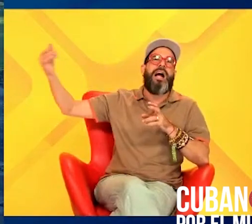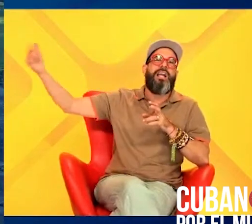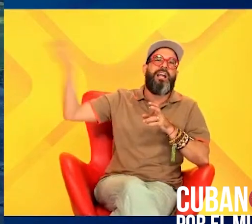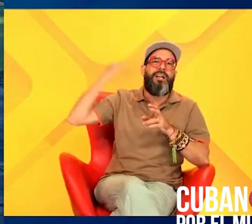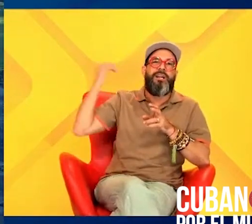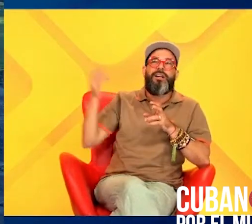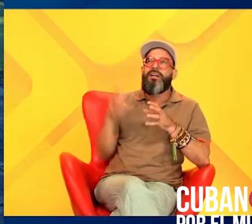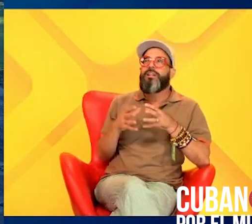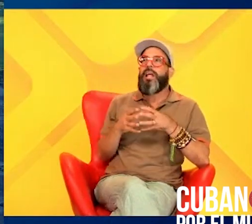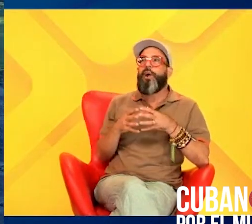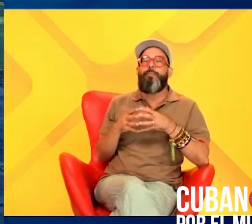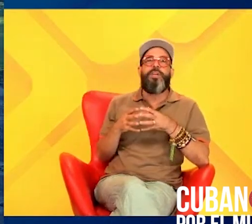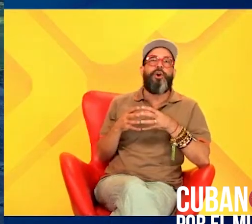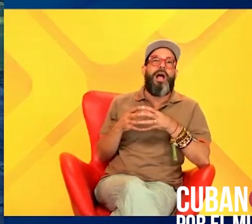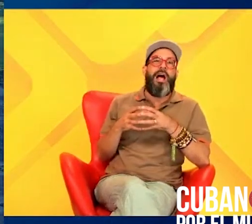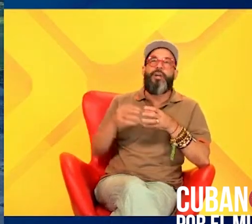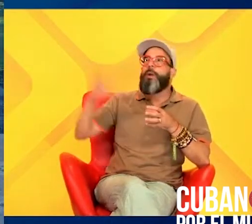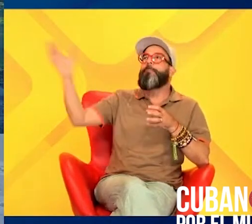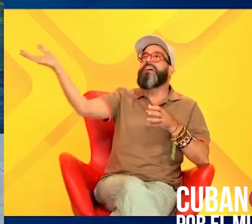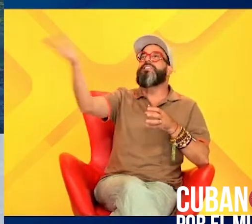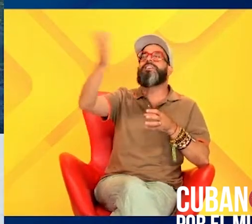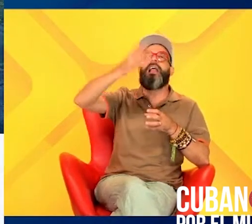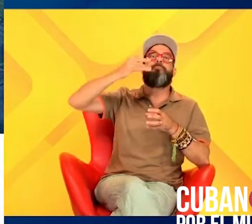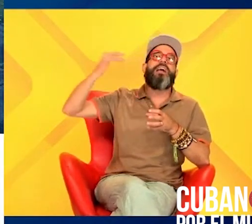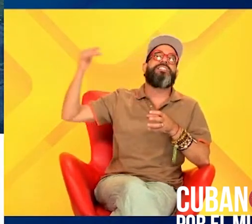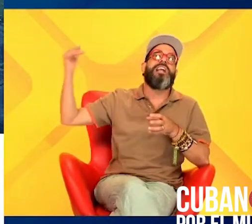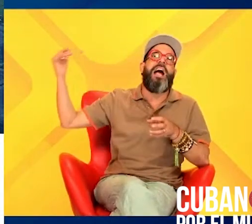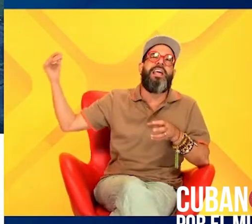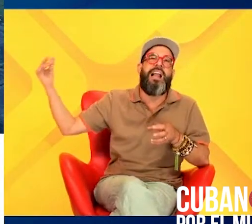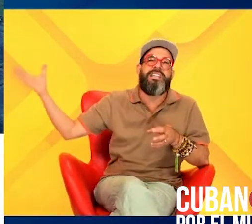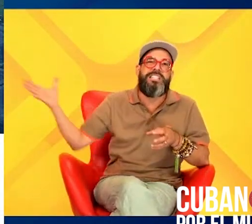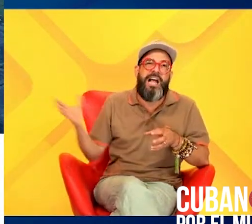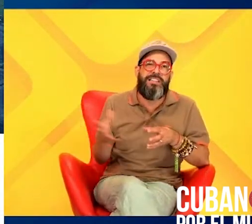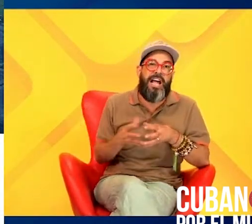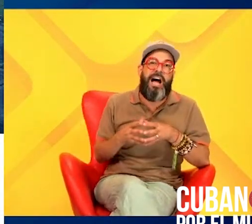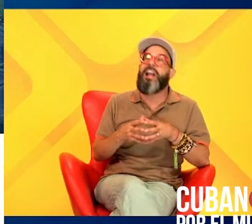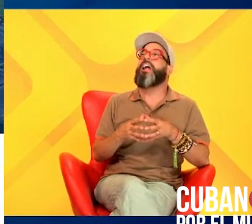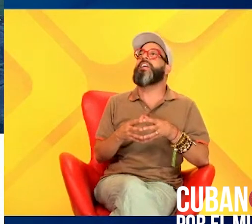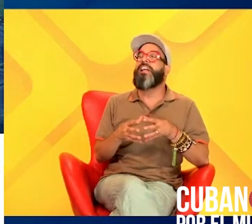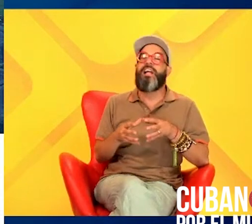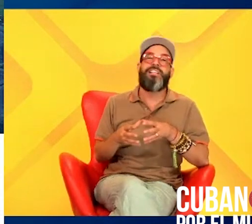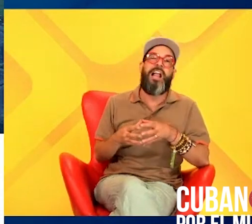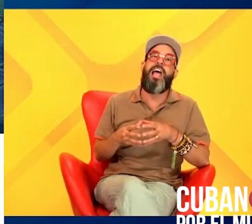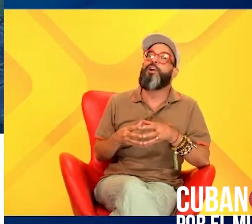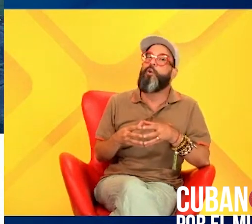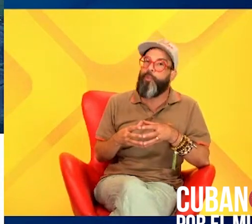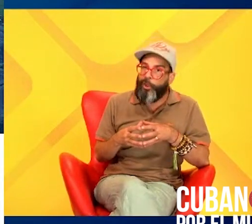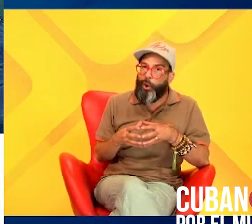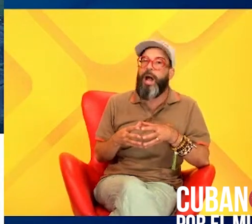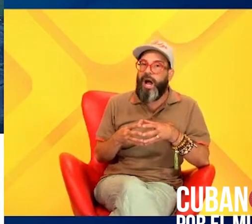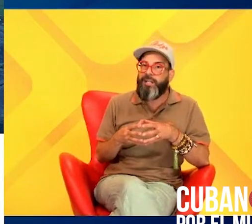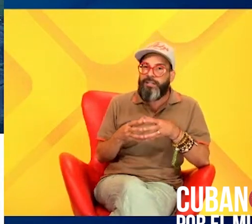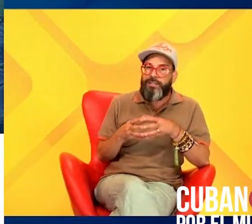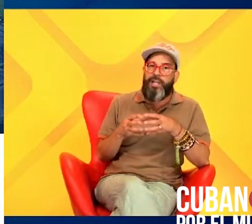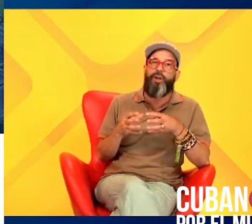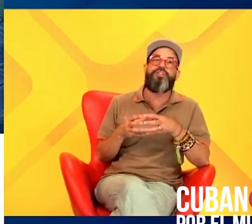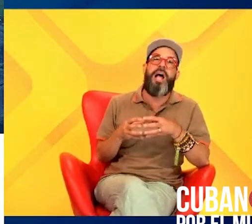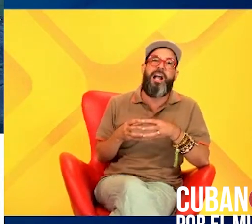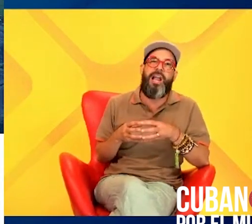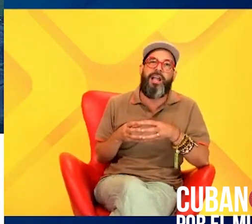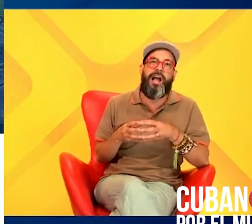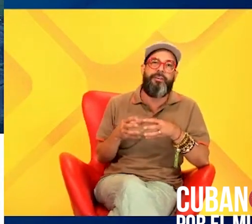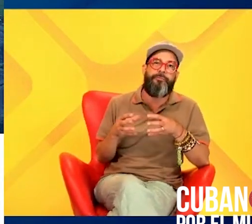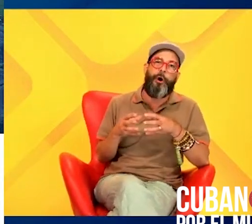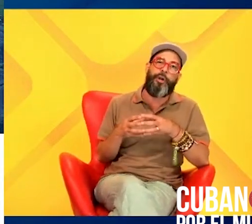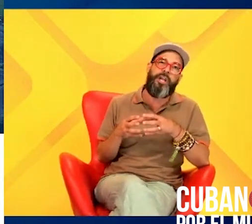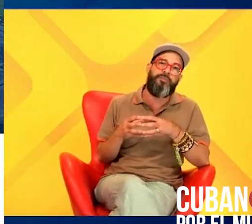paisaje de los millonarios el paisaje de la Santa Ana y ella está en la incubadora de